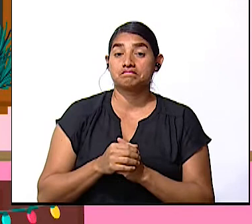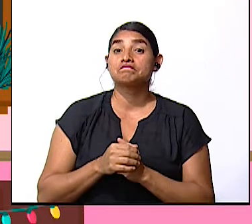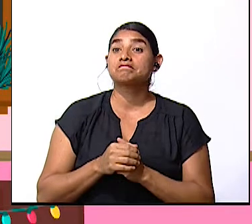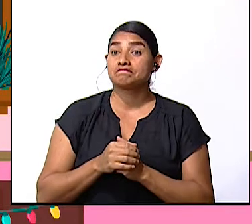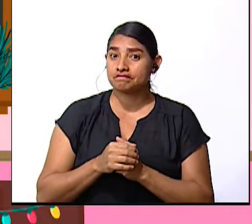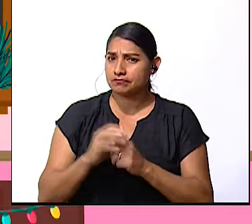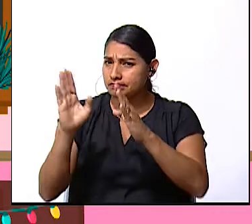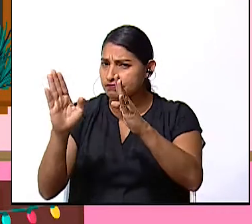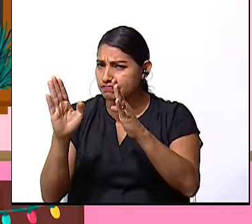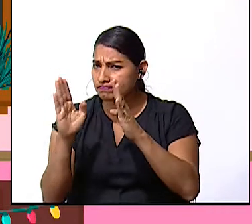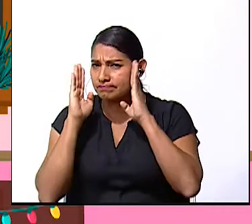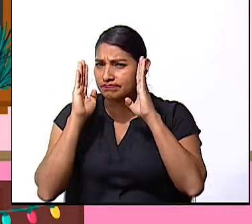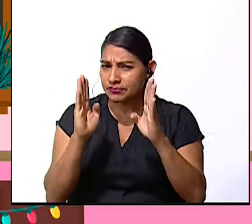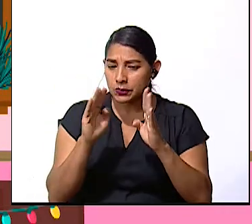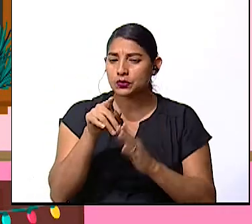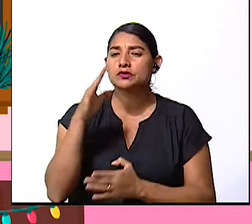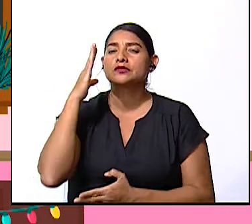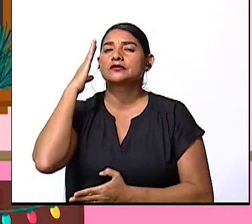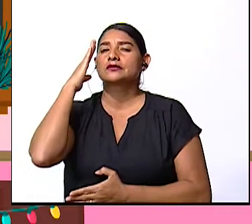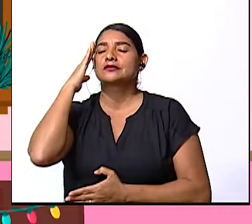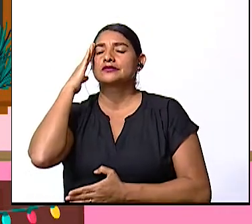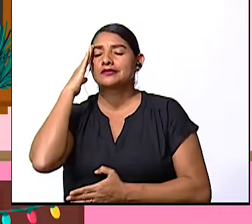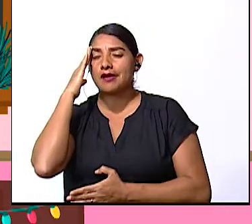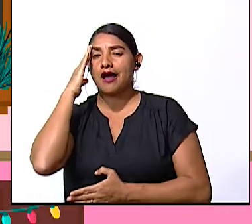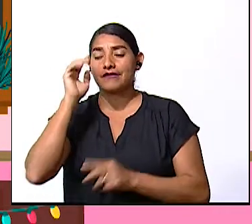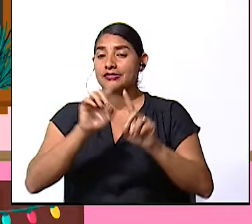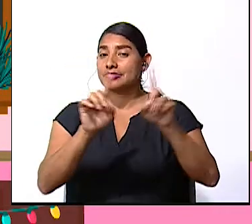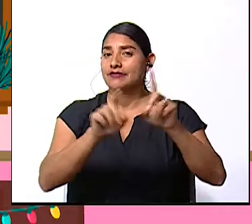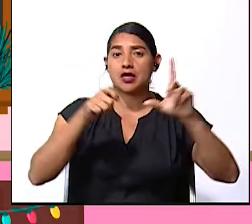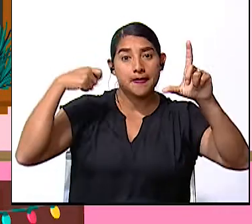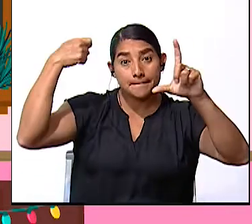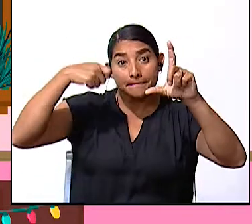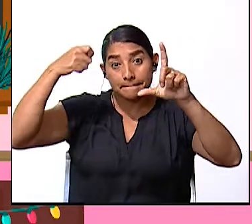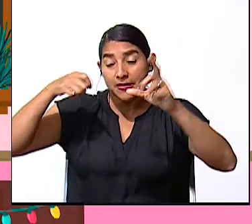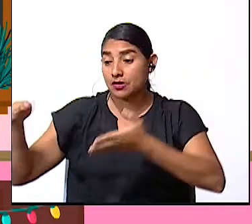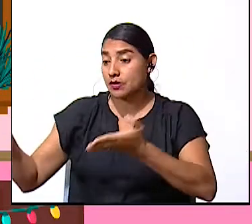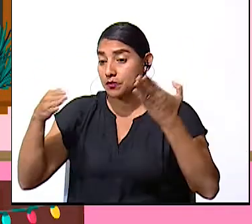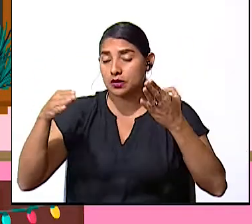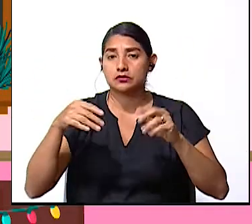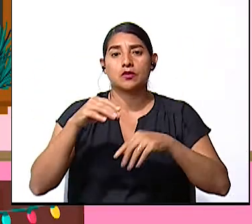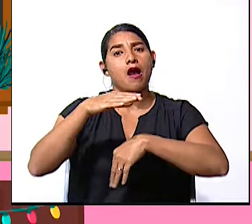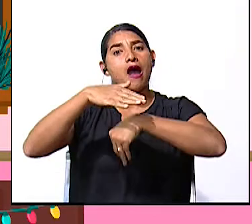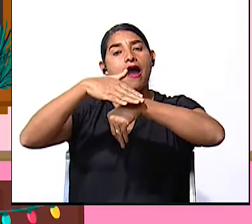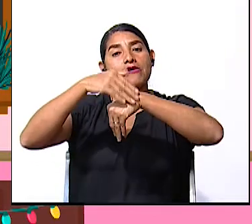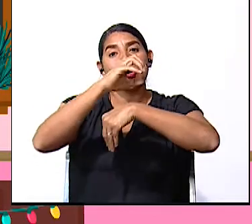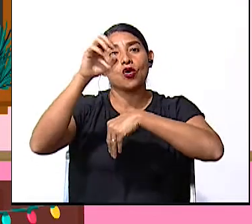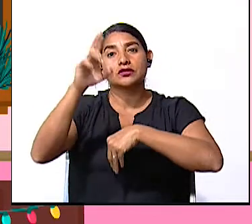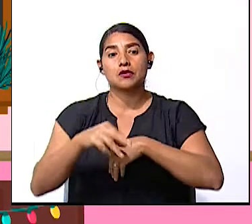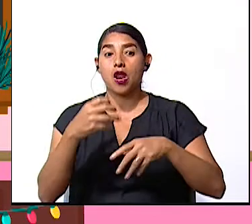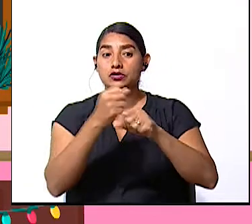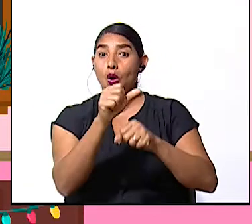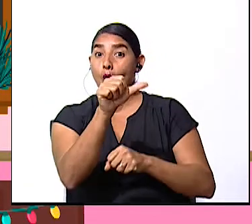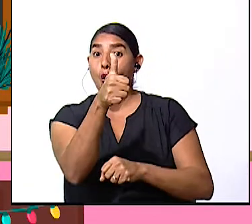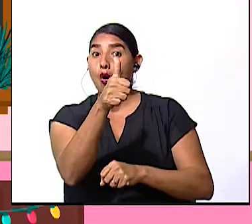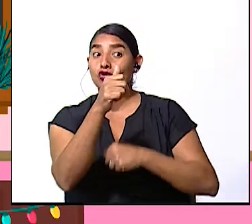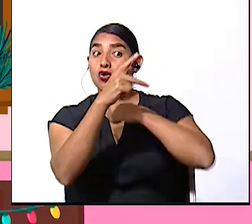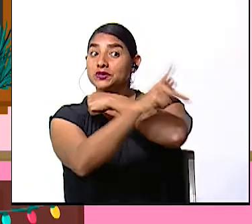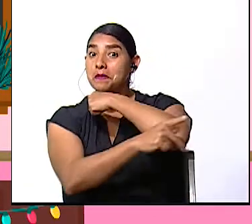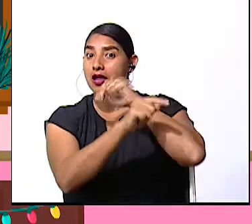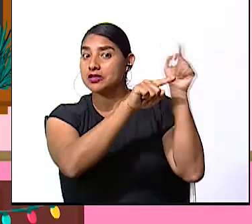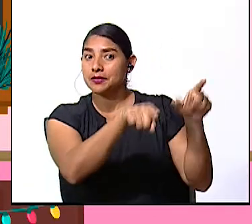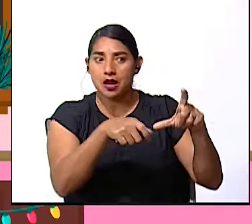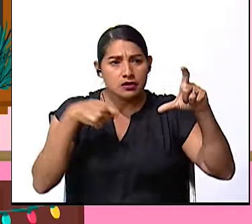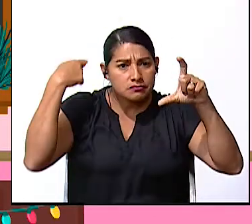Le pusieron atención, ¿verdad? Ustedes están notando que hay muchos videos que he traído sobre Costa Rica, pero que son hechos por personas de otros